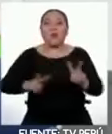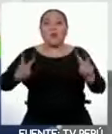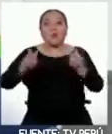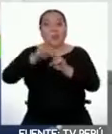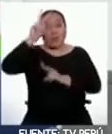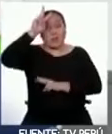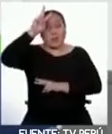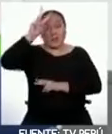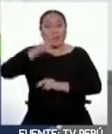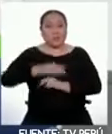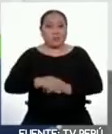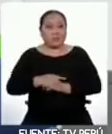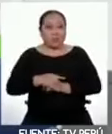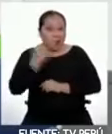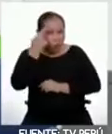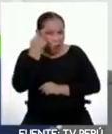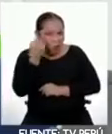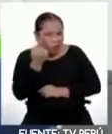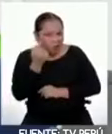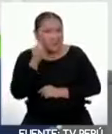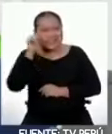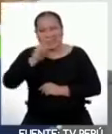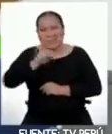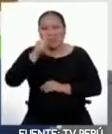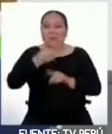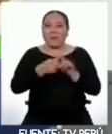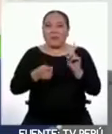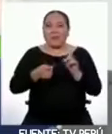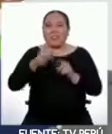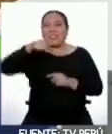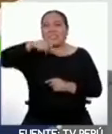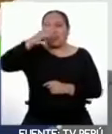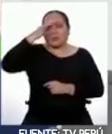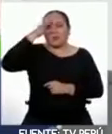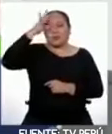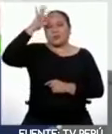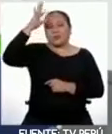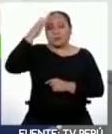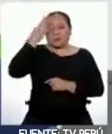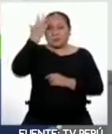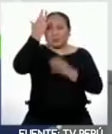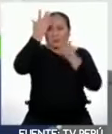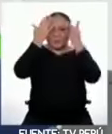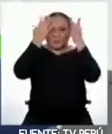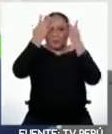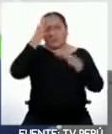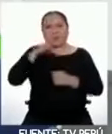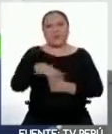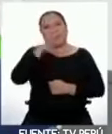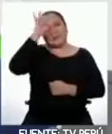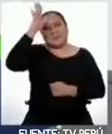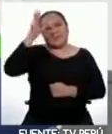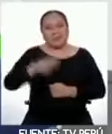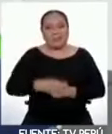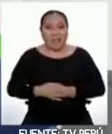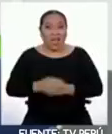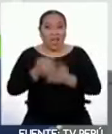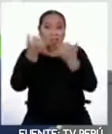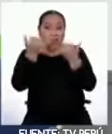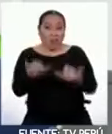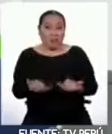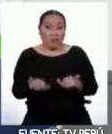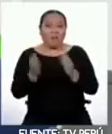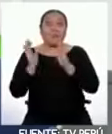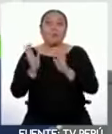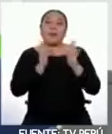suena muy loco? Pues lo es, pero solo debemos dejar volar nuestra imaginación. En la actividad de hoy elaboraremos